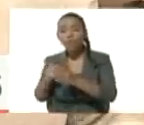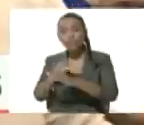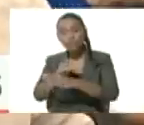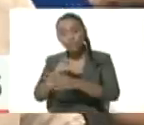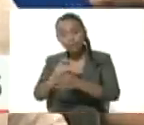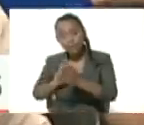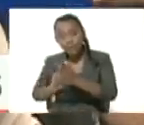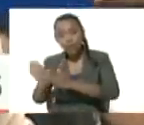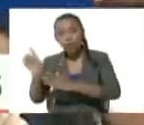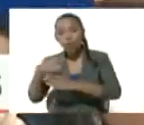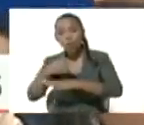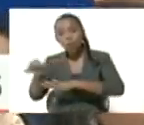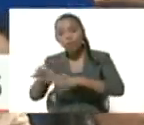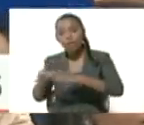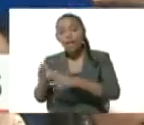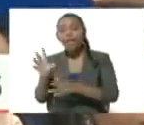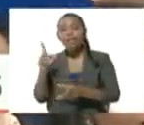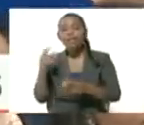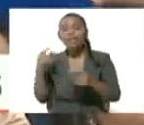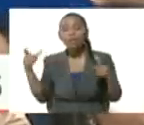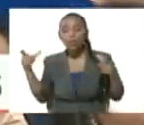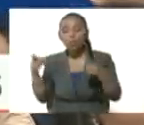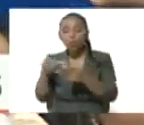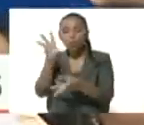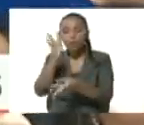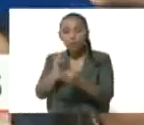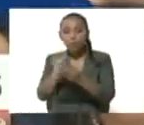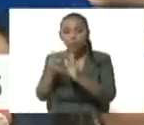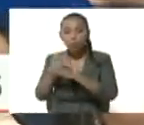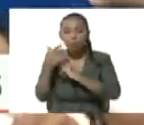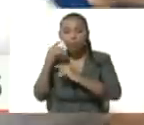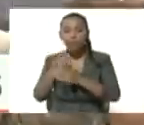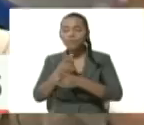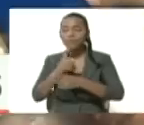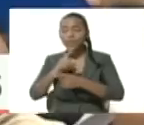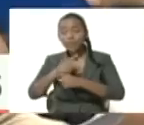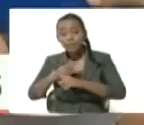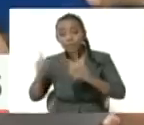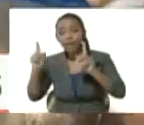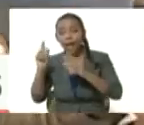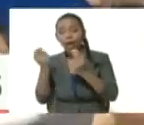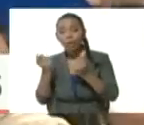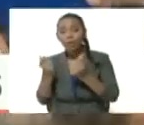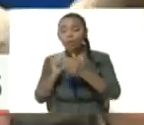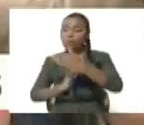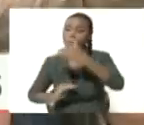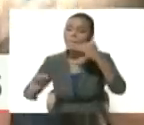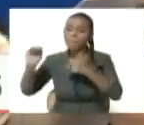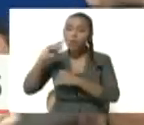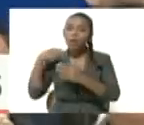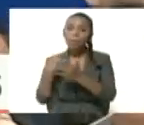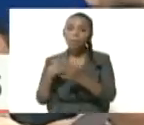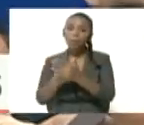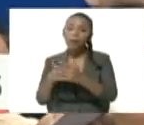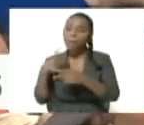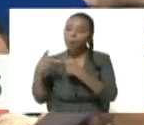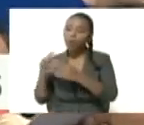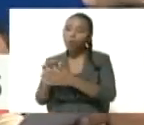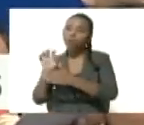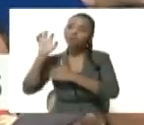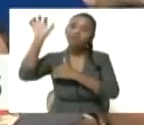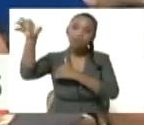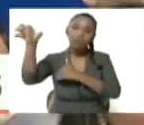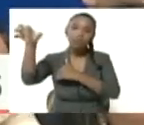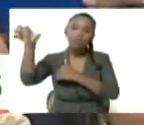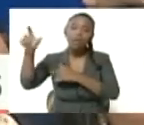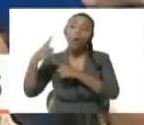se simplifiquen los trámites administrativos para poder así diversificar la economía, superar el modelo rentista y poner nuestros productos en el exterior.